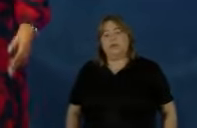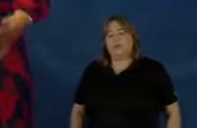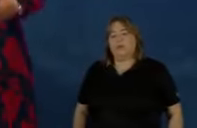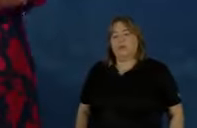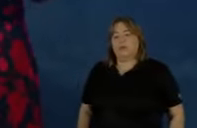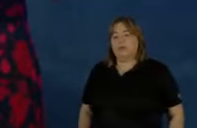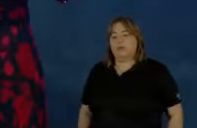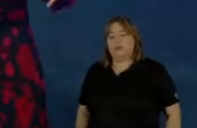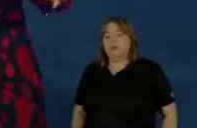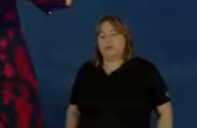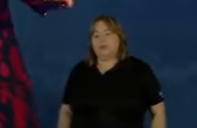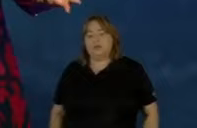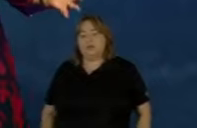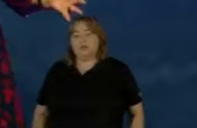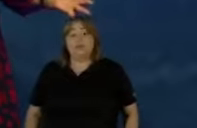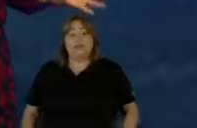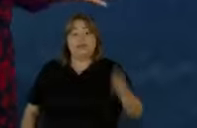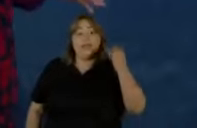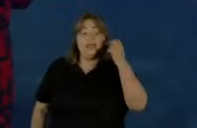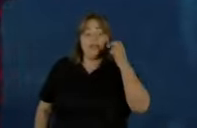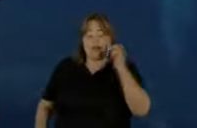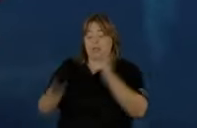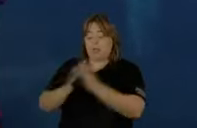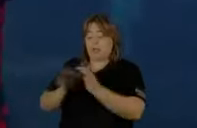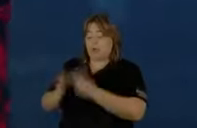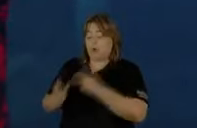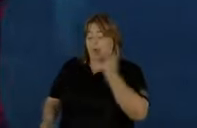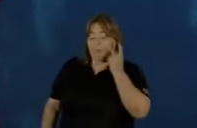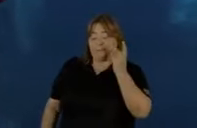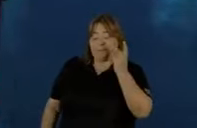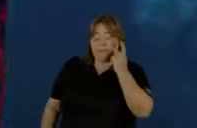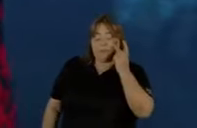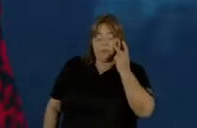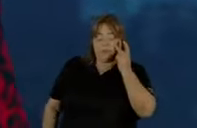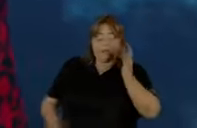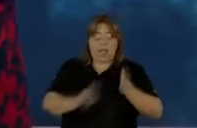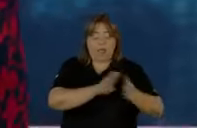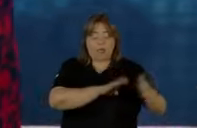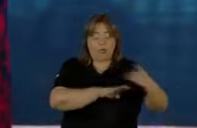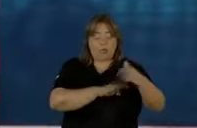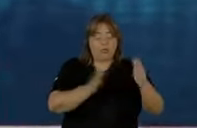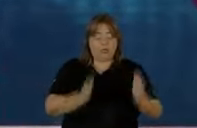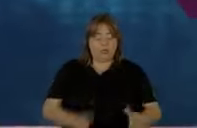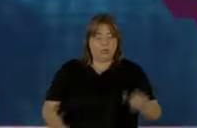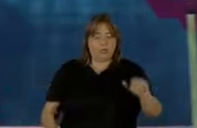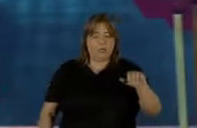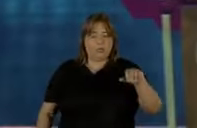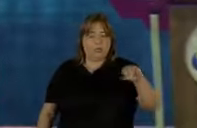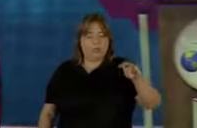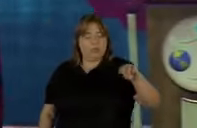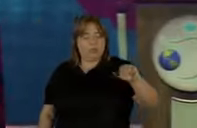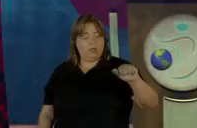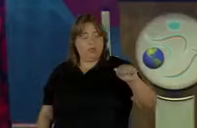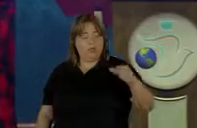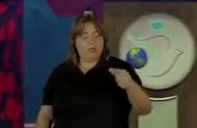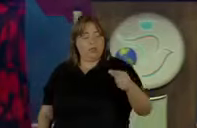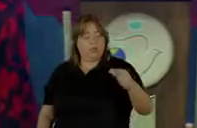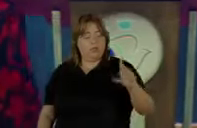La mujer que fue sorprendida en adulterio. Algunos le llaman la Magdalena, pero escuche bien. Esa muchacha no la quería